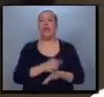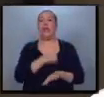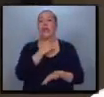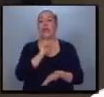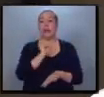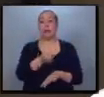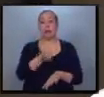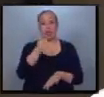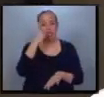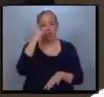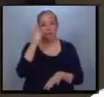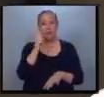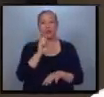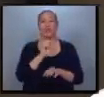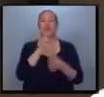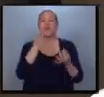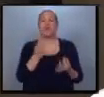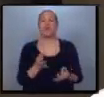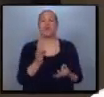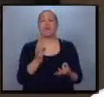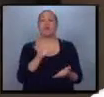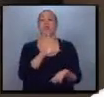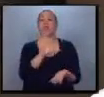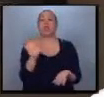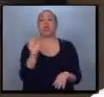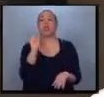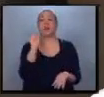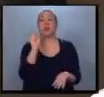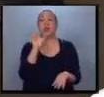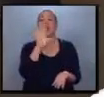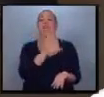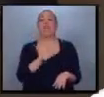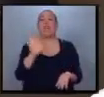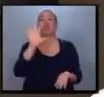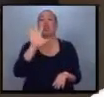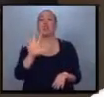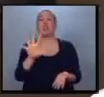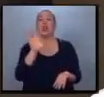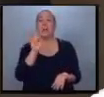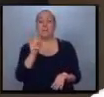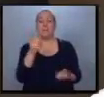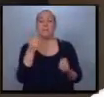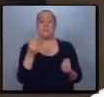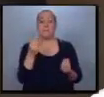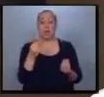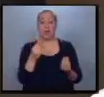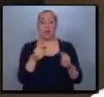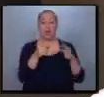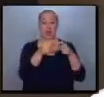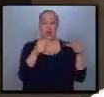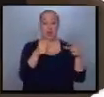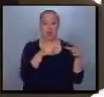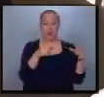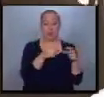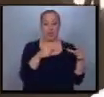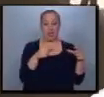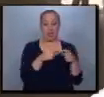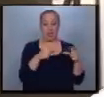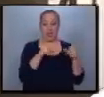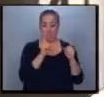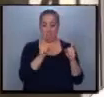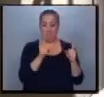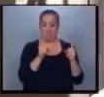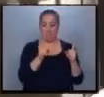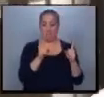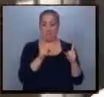de propina y terminó dejando nada más ni nada menos que 505 pesos. ¿Por qué? Porque dejaron... Este billete, exactamente este, es